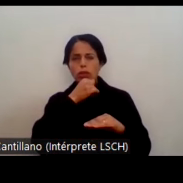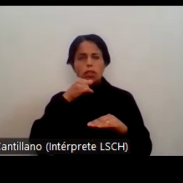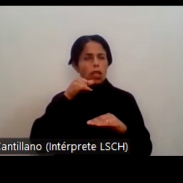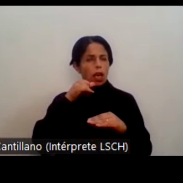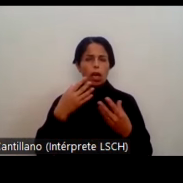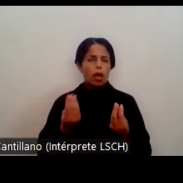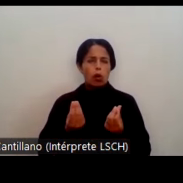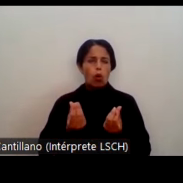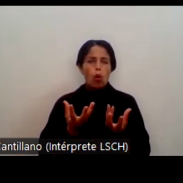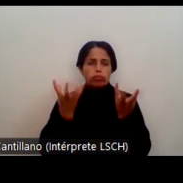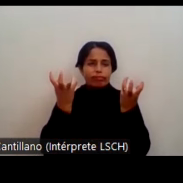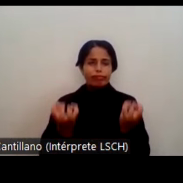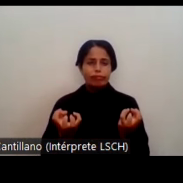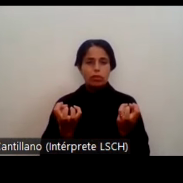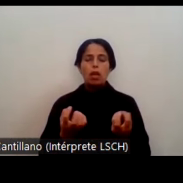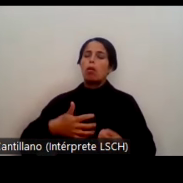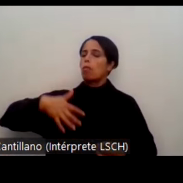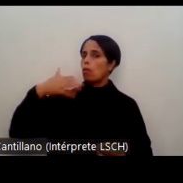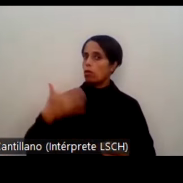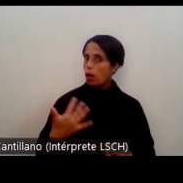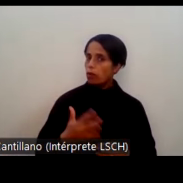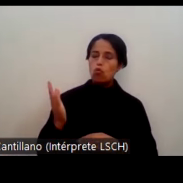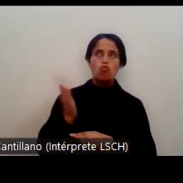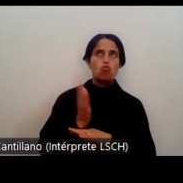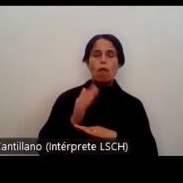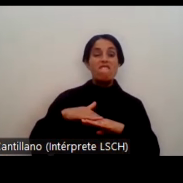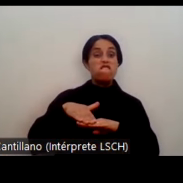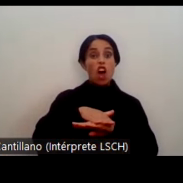fundamental contar con el agua que